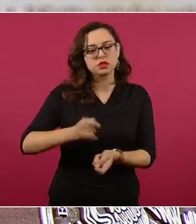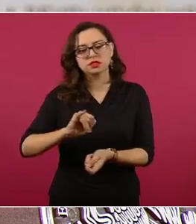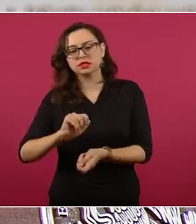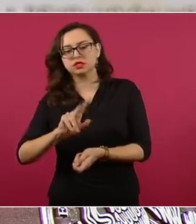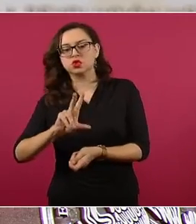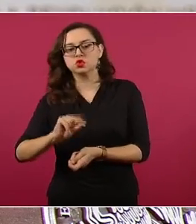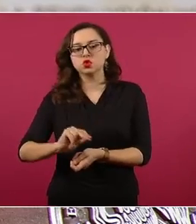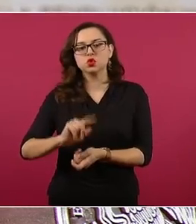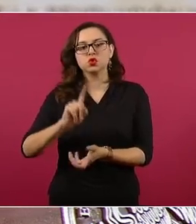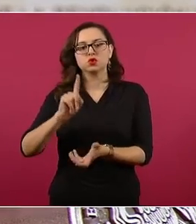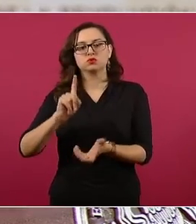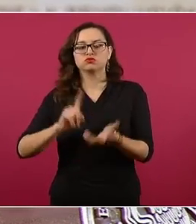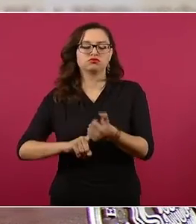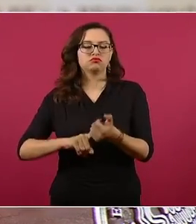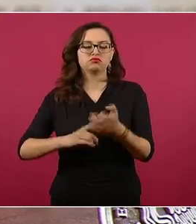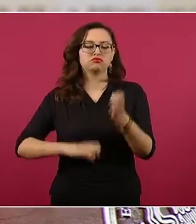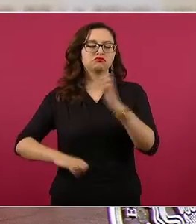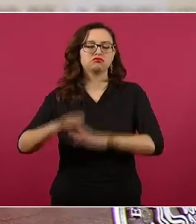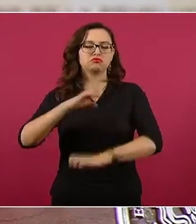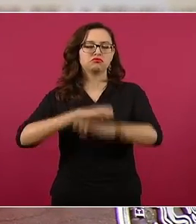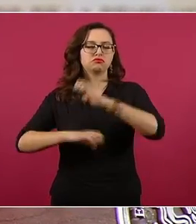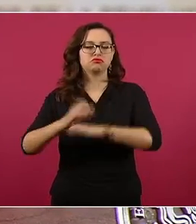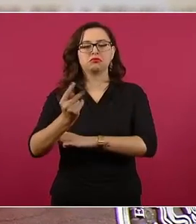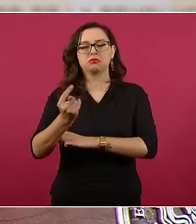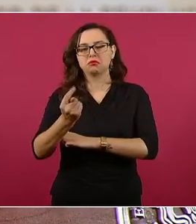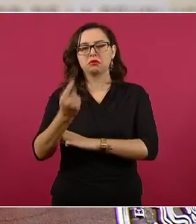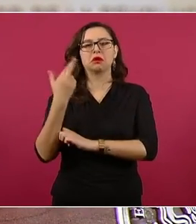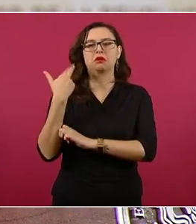a las empresas de comunicación,